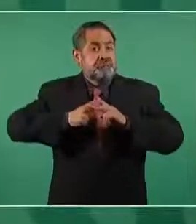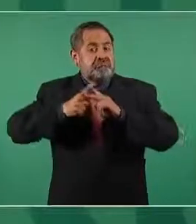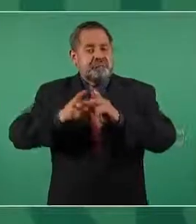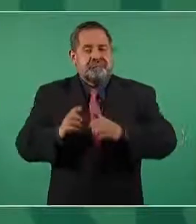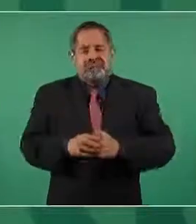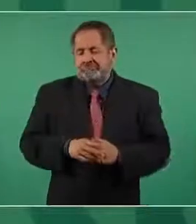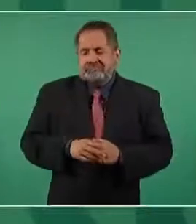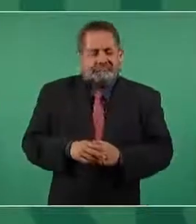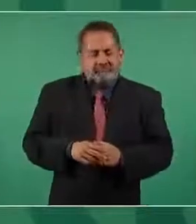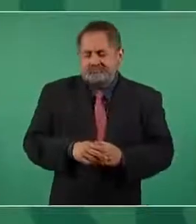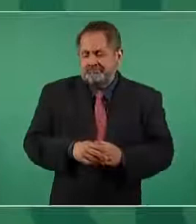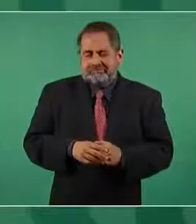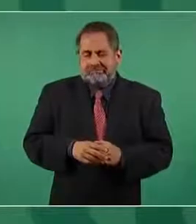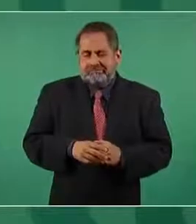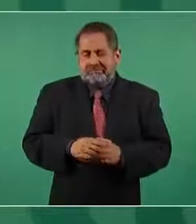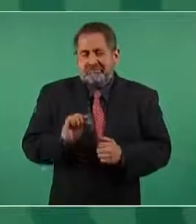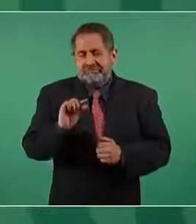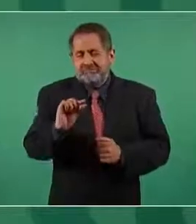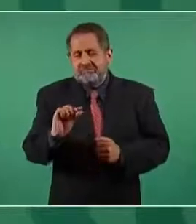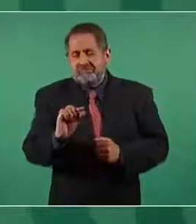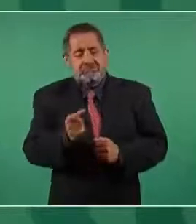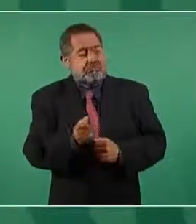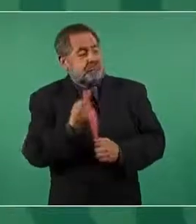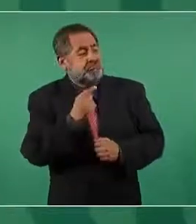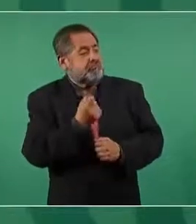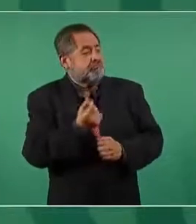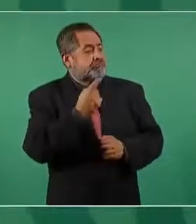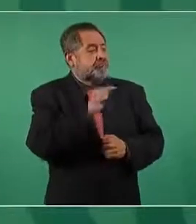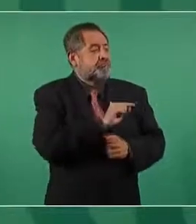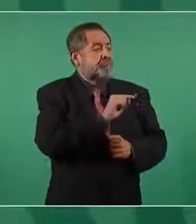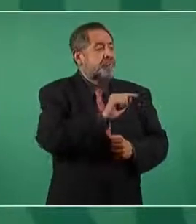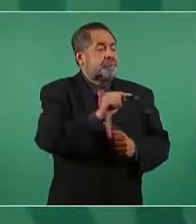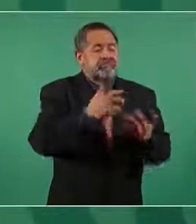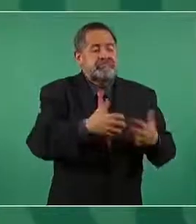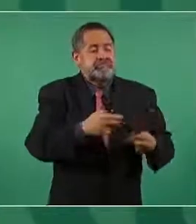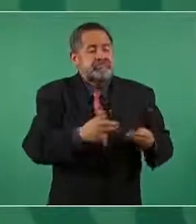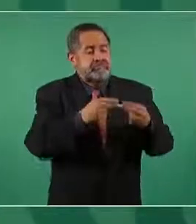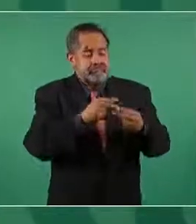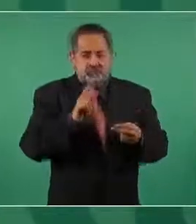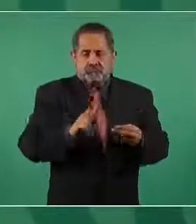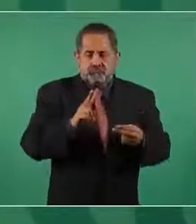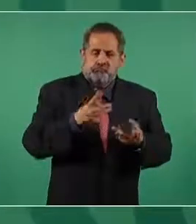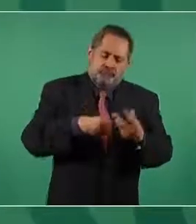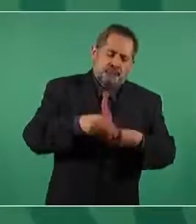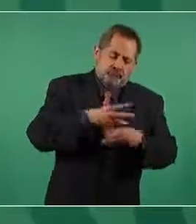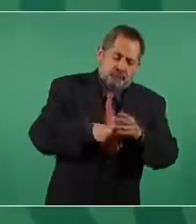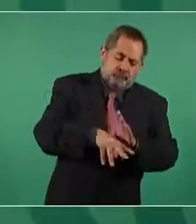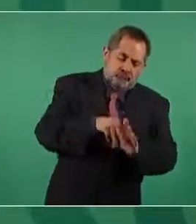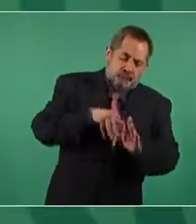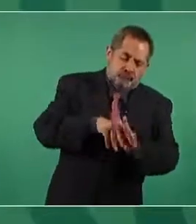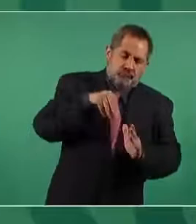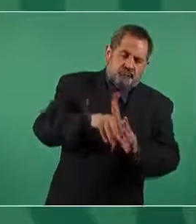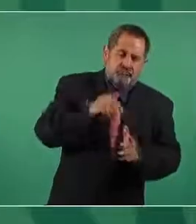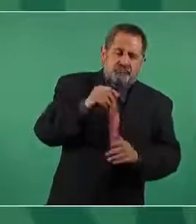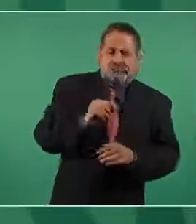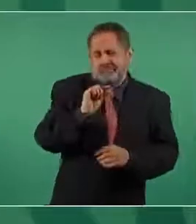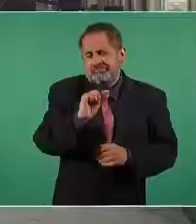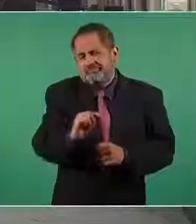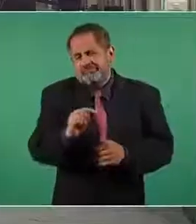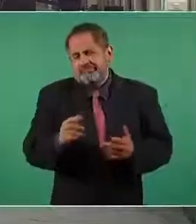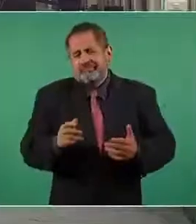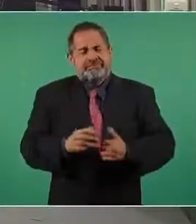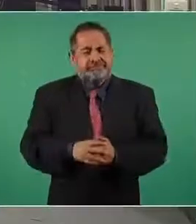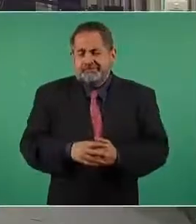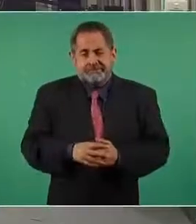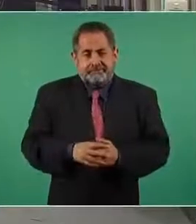Pero son muy pocas las empresas que están produciendo. Entonces, tu pregunta, si están